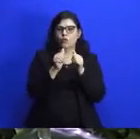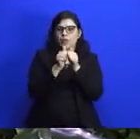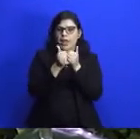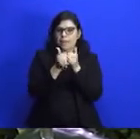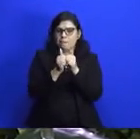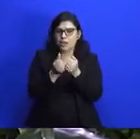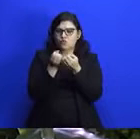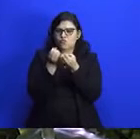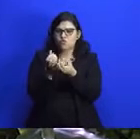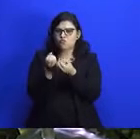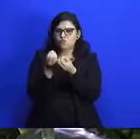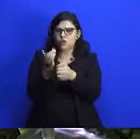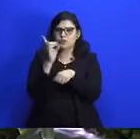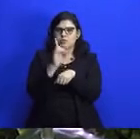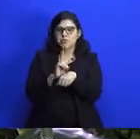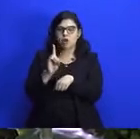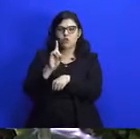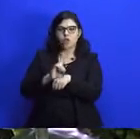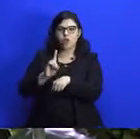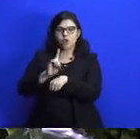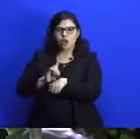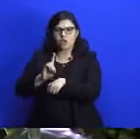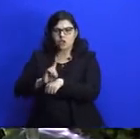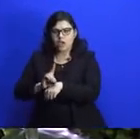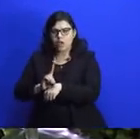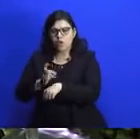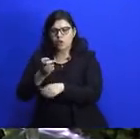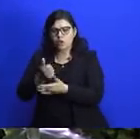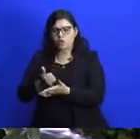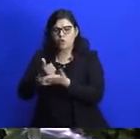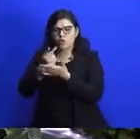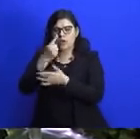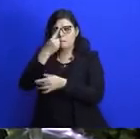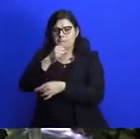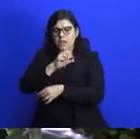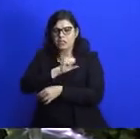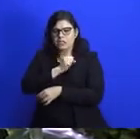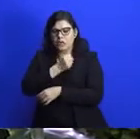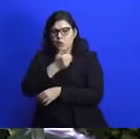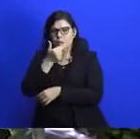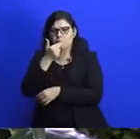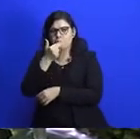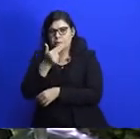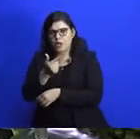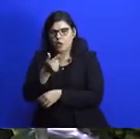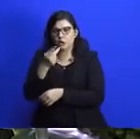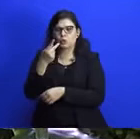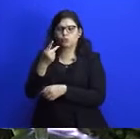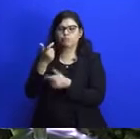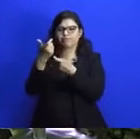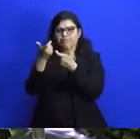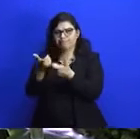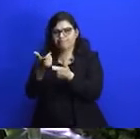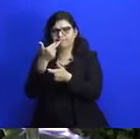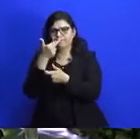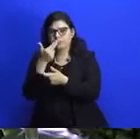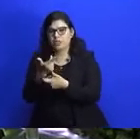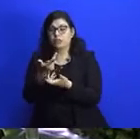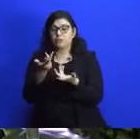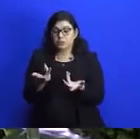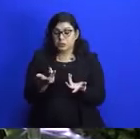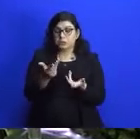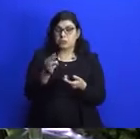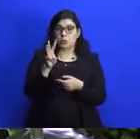los días a nuestros asociados, contribuyendo con su salud, con una mejor alimentación y con su economía. Entonces, con esto hoy